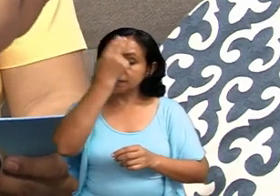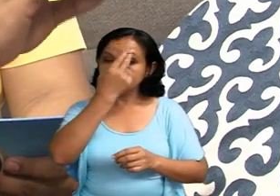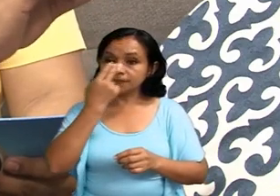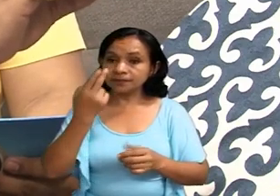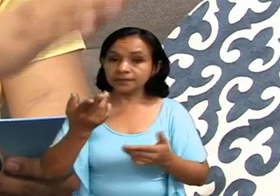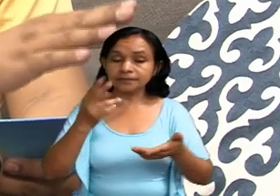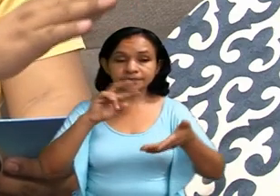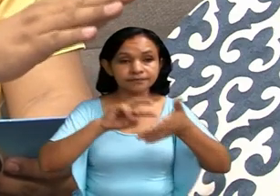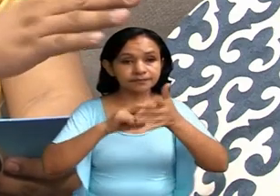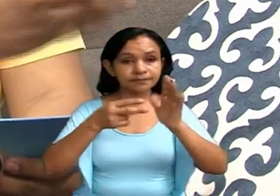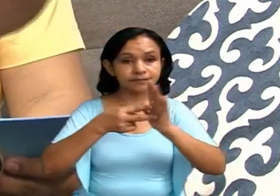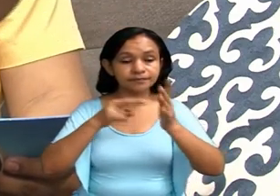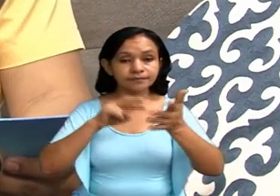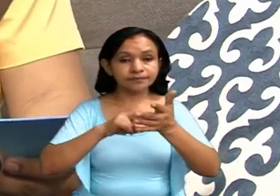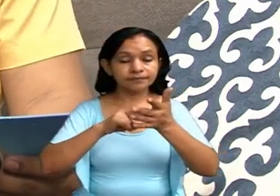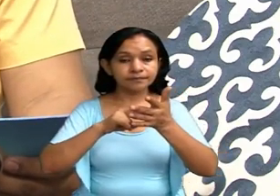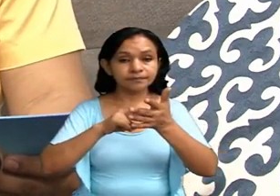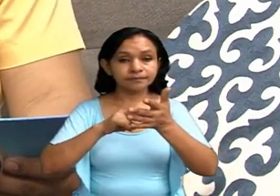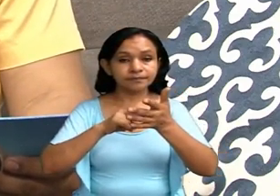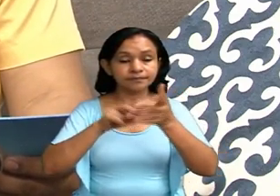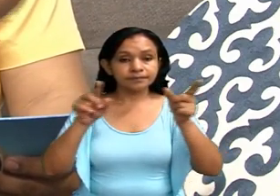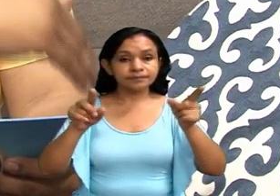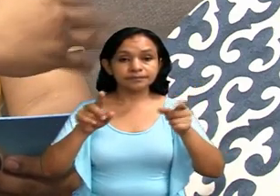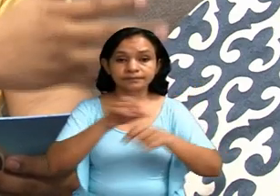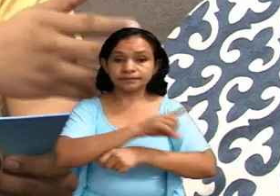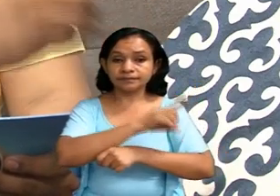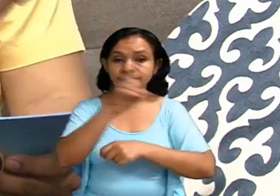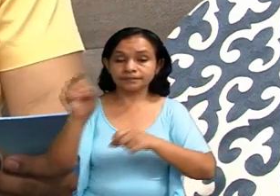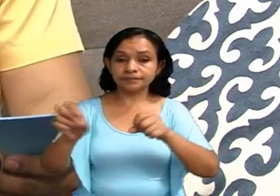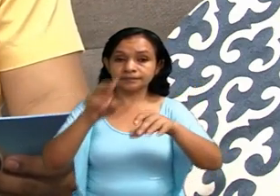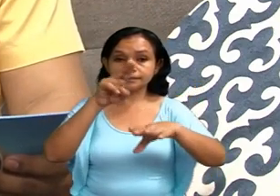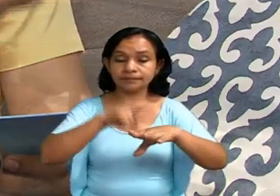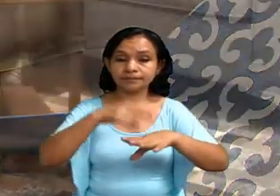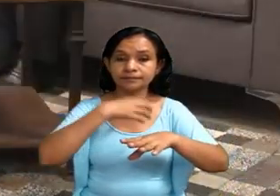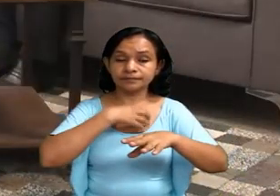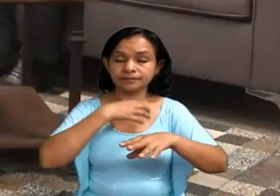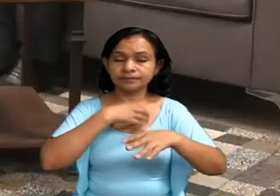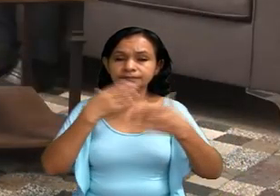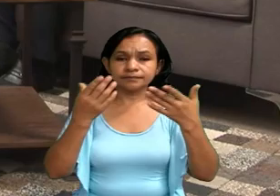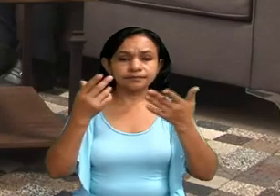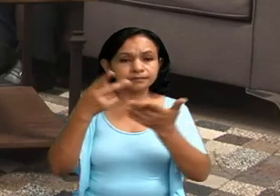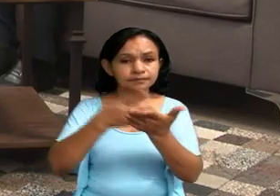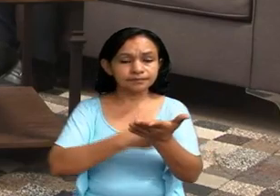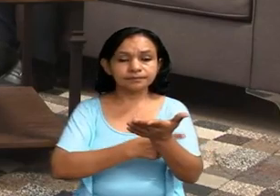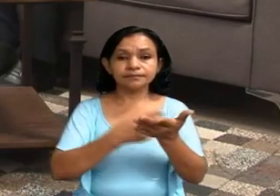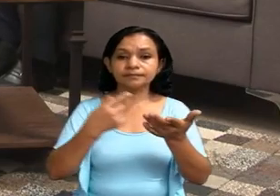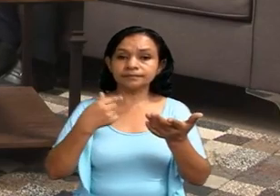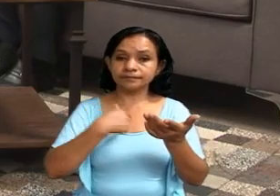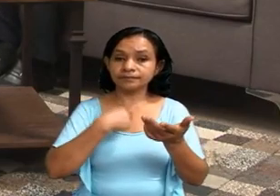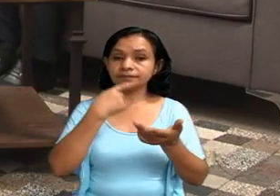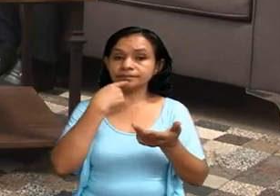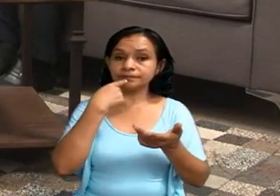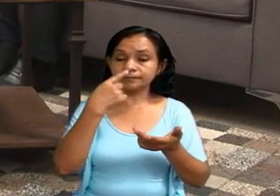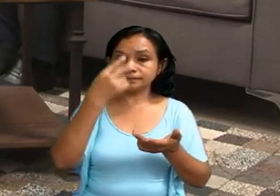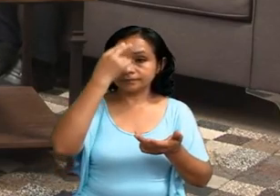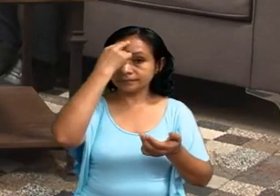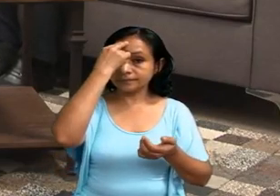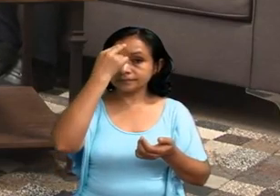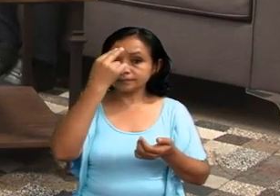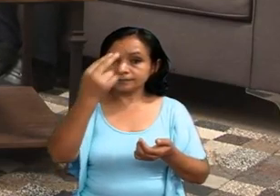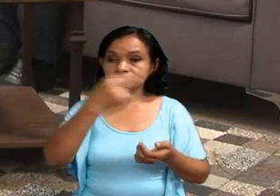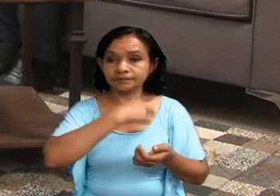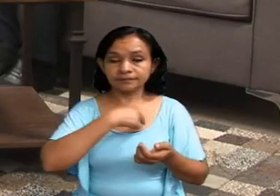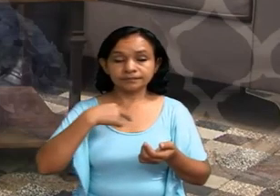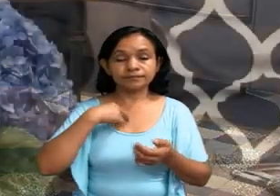eso, ¿qué significa para el rescate de nuestra identidad nacional este tipo de proyectos? Bueno, yo siempre menciono que el mejor homenaje que nosotros le podemos